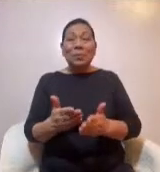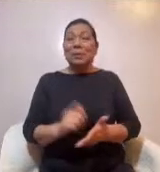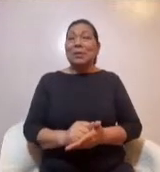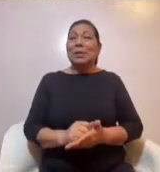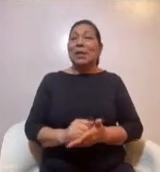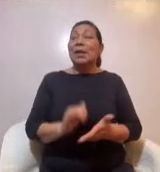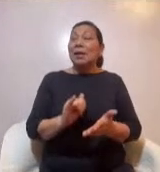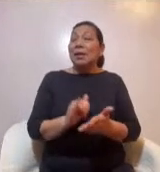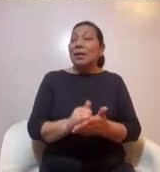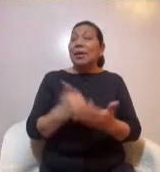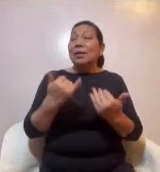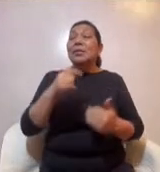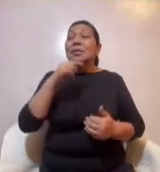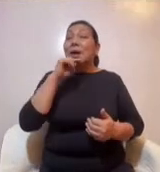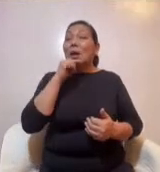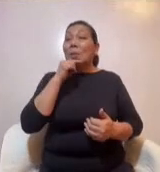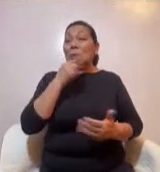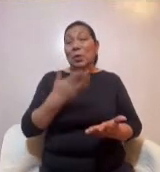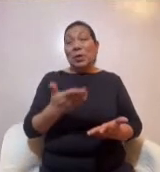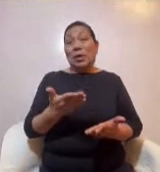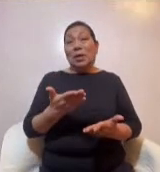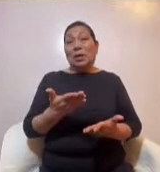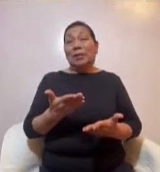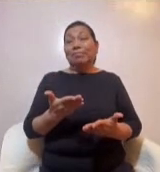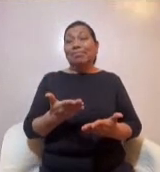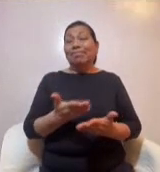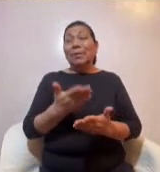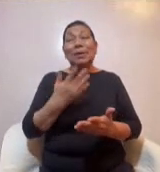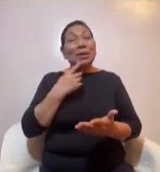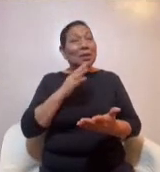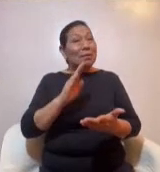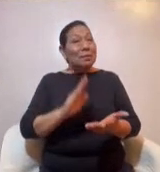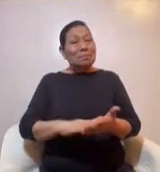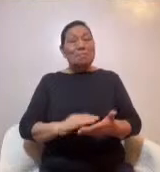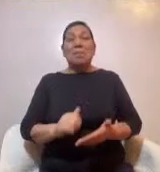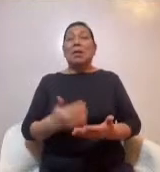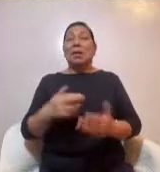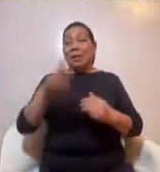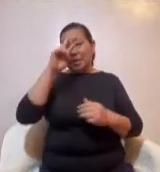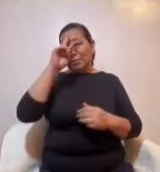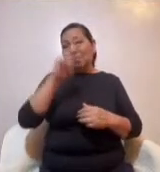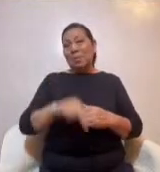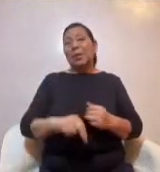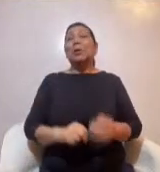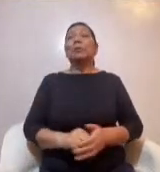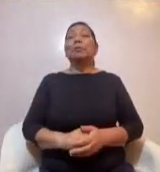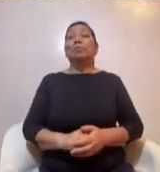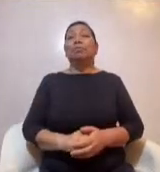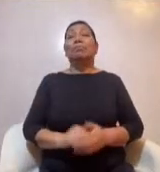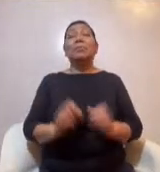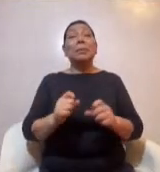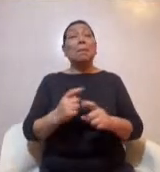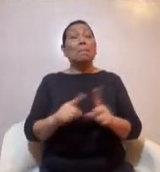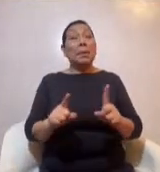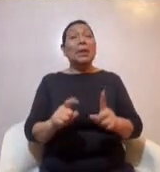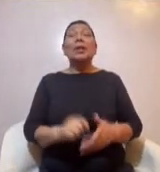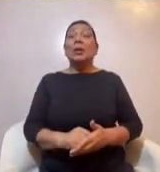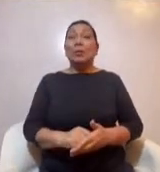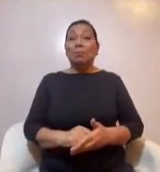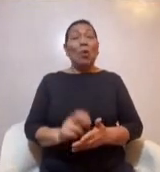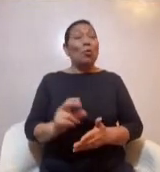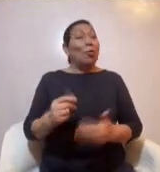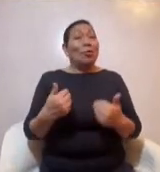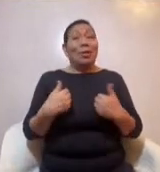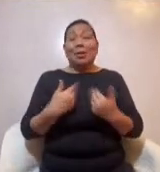sesgo o prejuicio de que esas mujeres estaban en situación irregular, ¿no?, en el país. Y sin